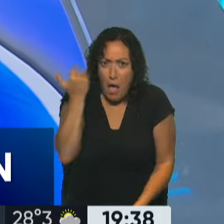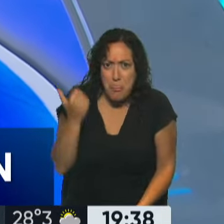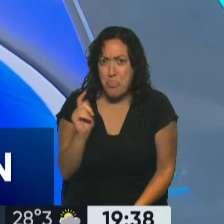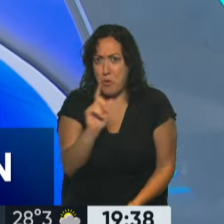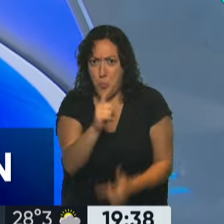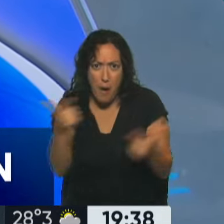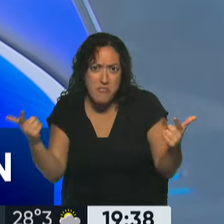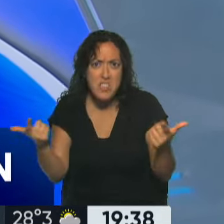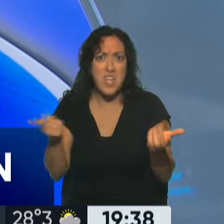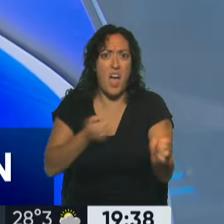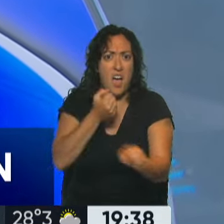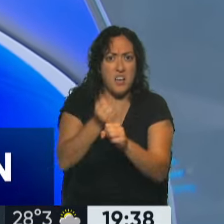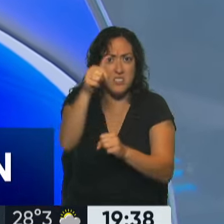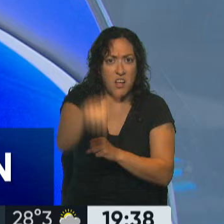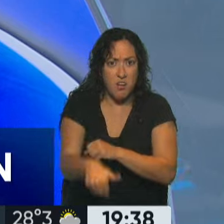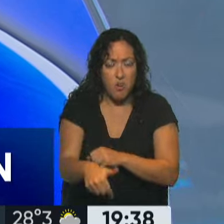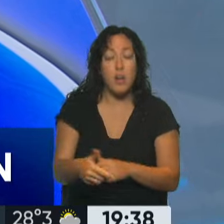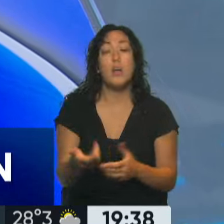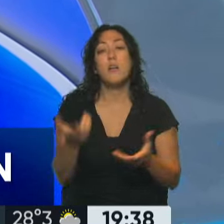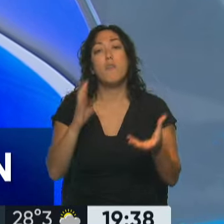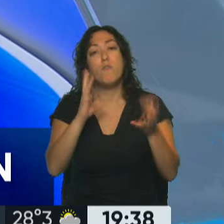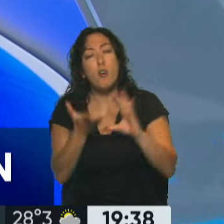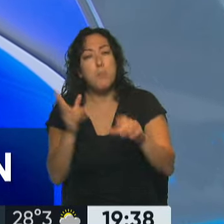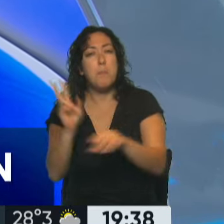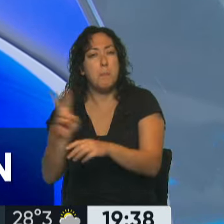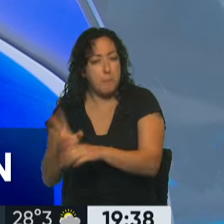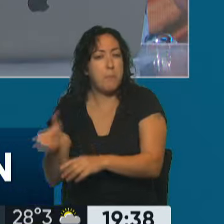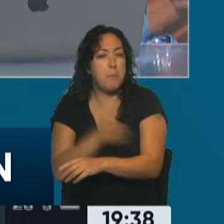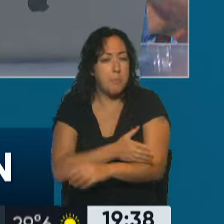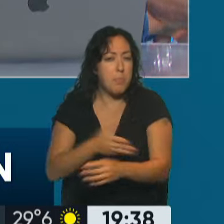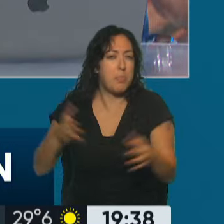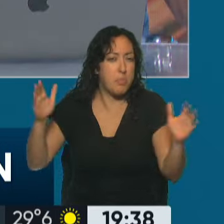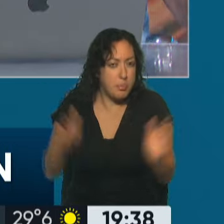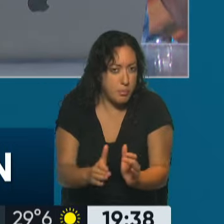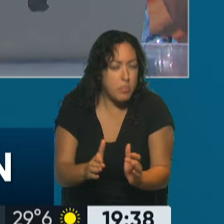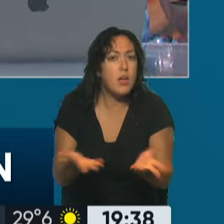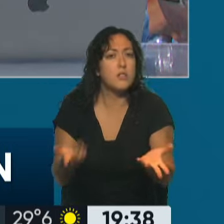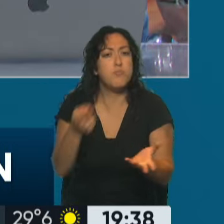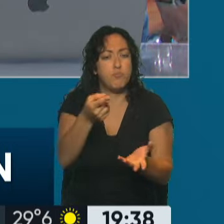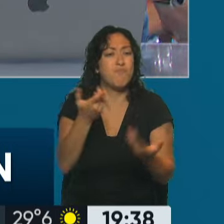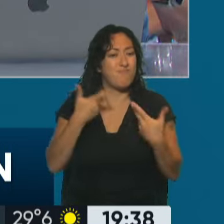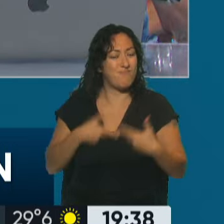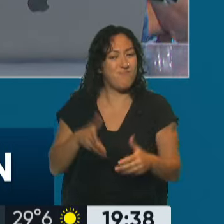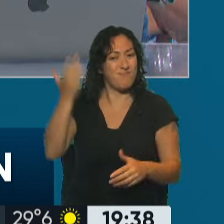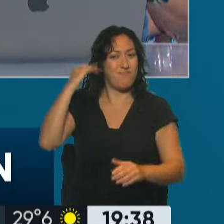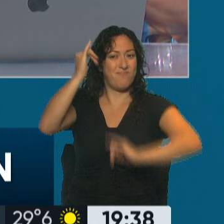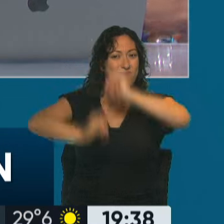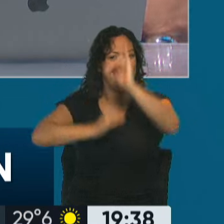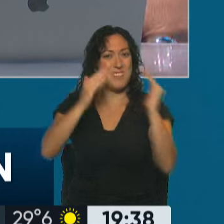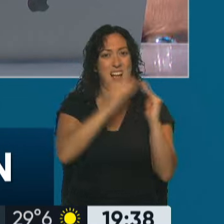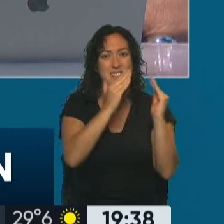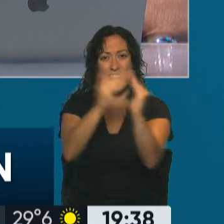hasta que se descubrió Pero hay formas de combatir al mosquit usted nombró unas bastante comunes que deberíamos aplicar todos en nuestros